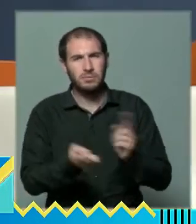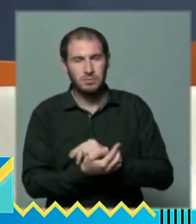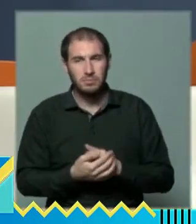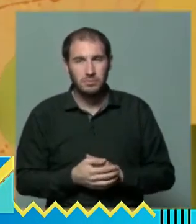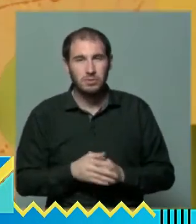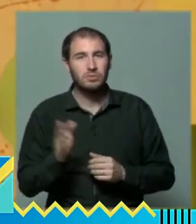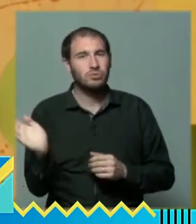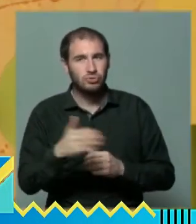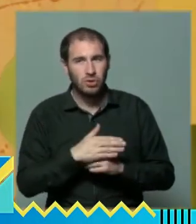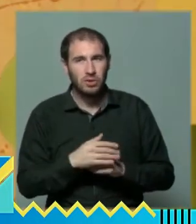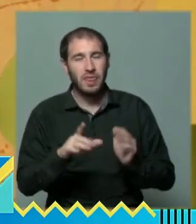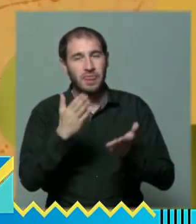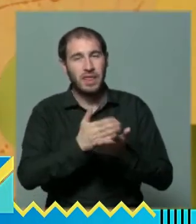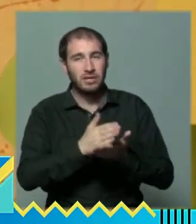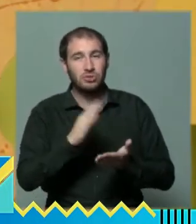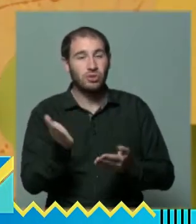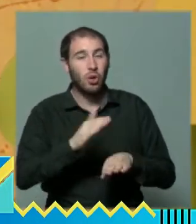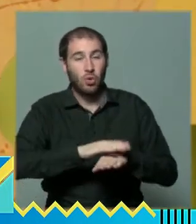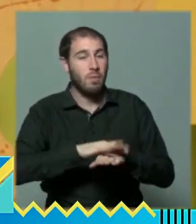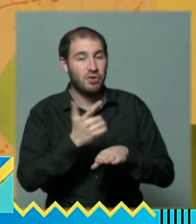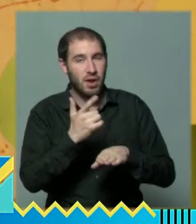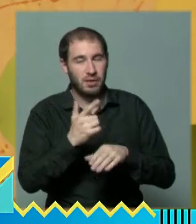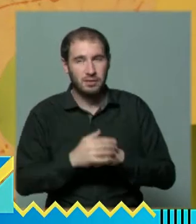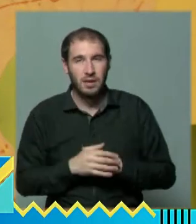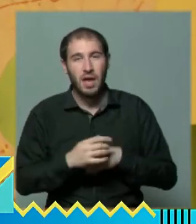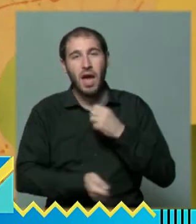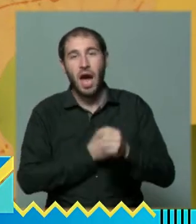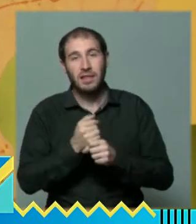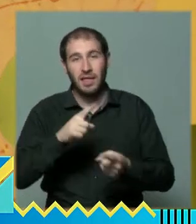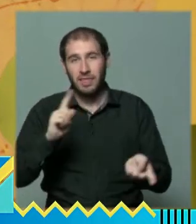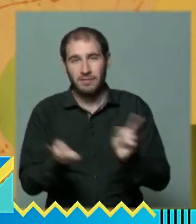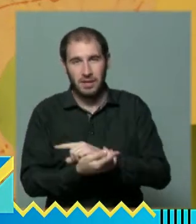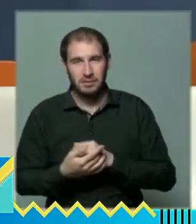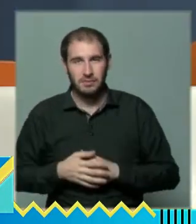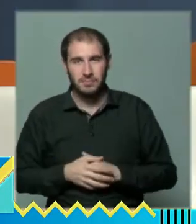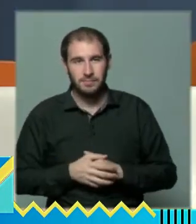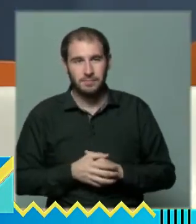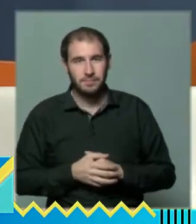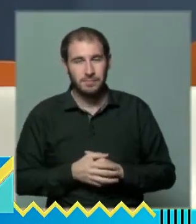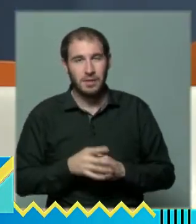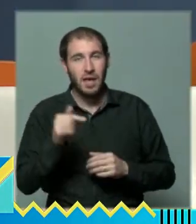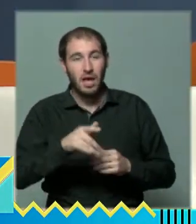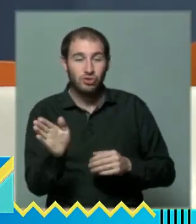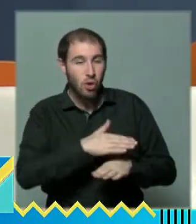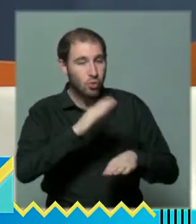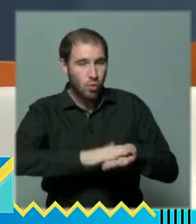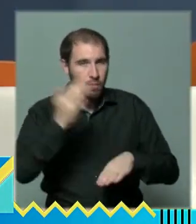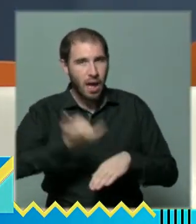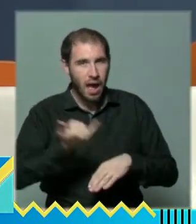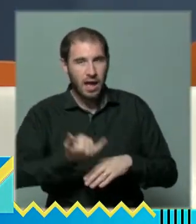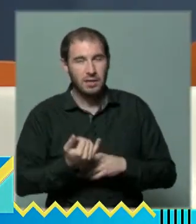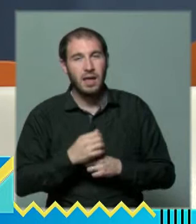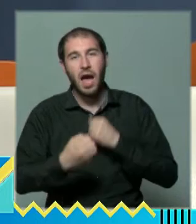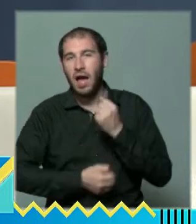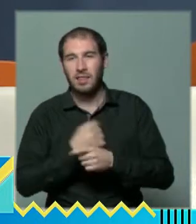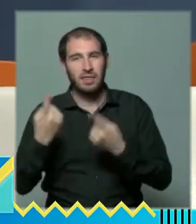todos somos, principio del derecho, todos somos inocentes hasta que se demuestre lo contrario. Ahora no, ahora todos somos culpables